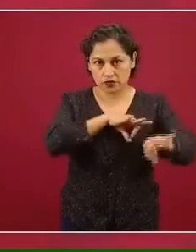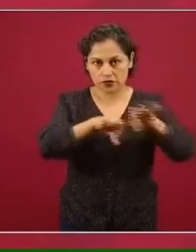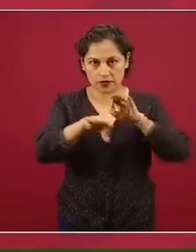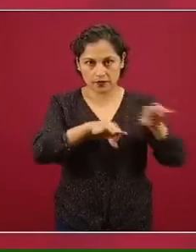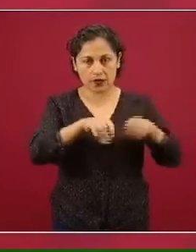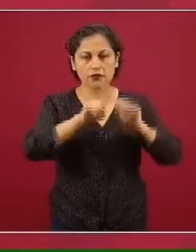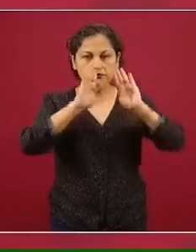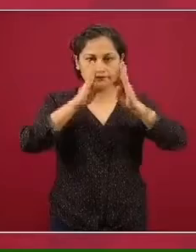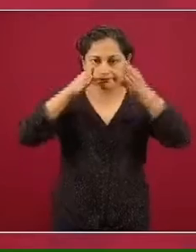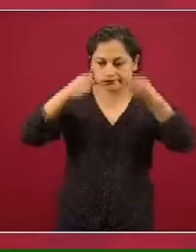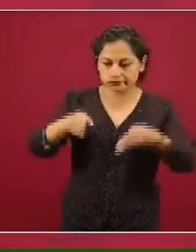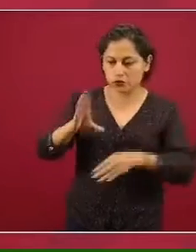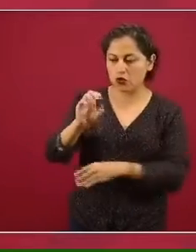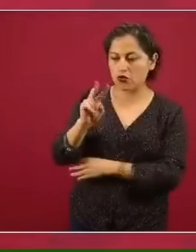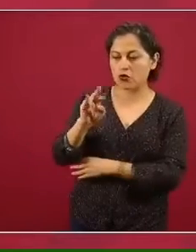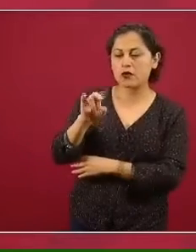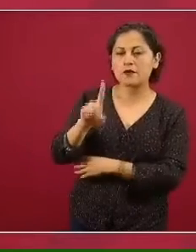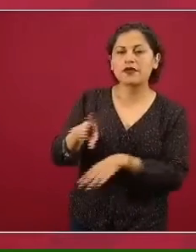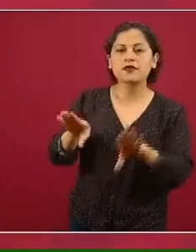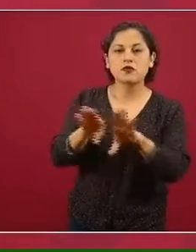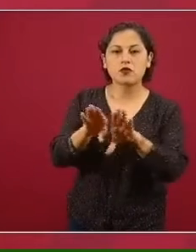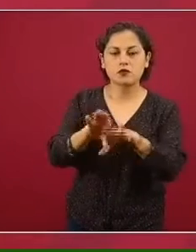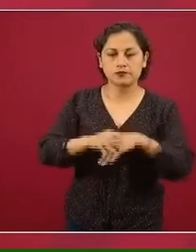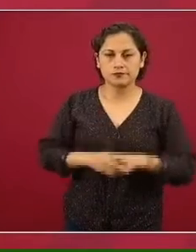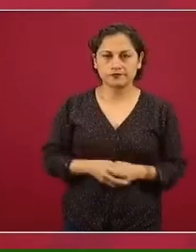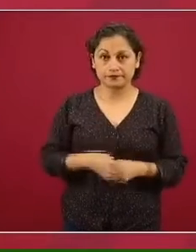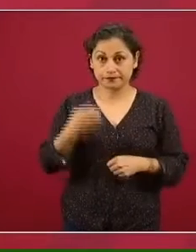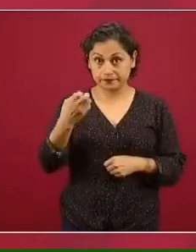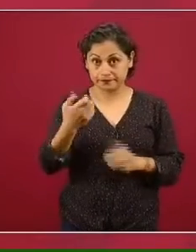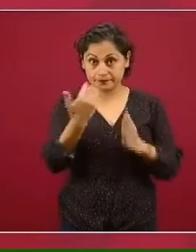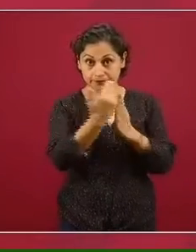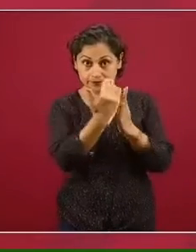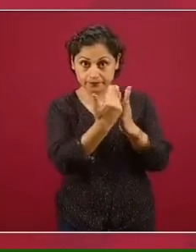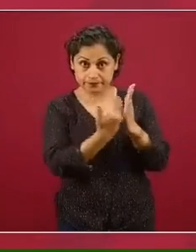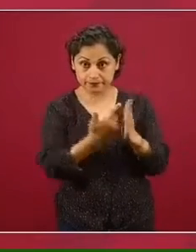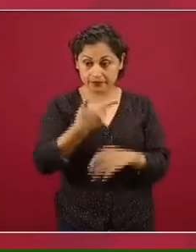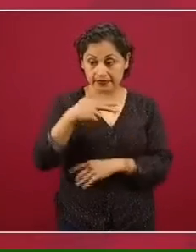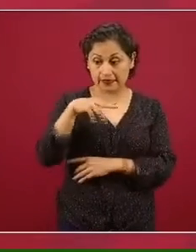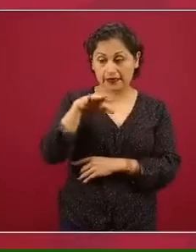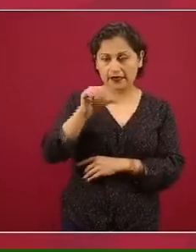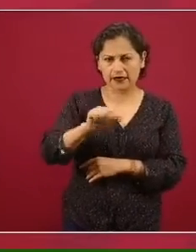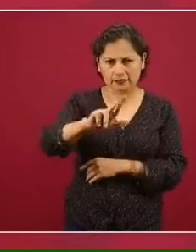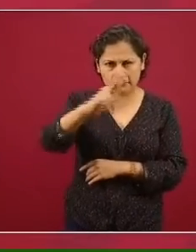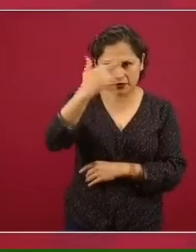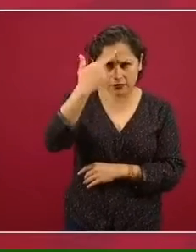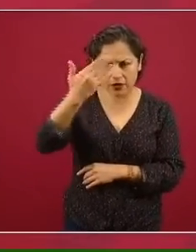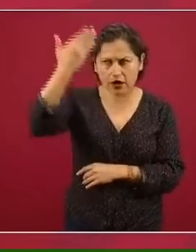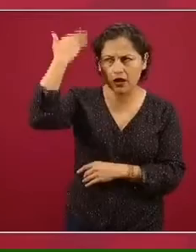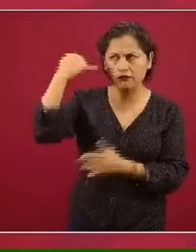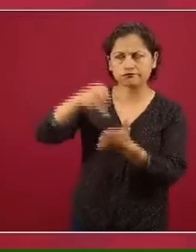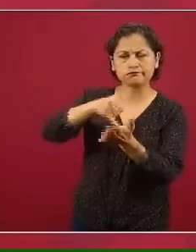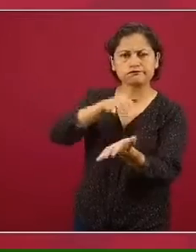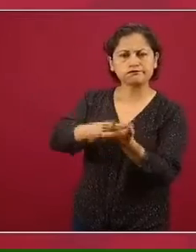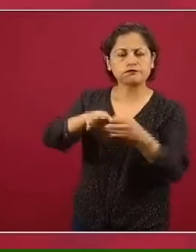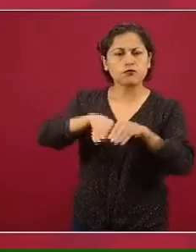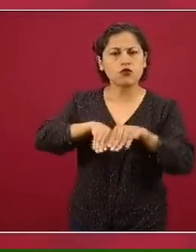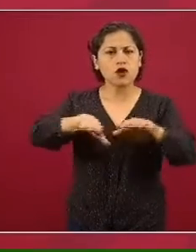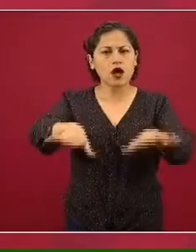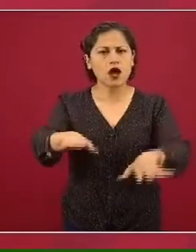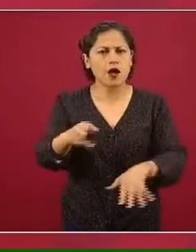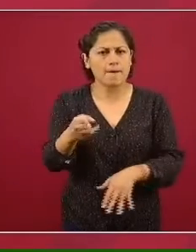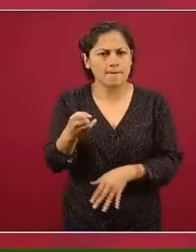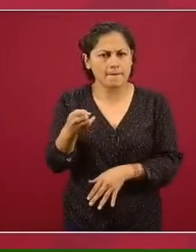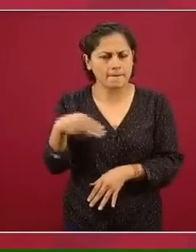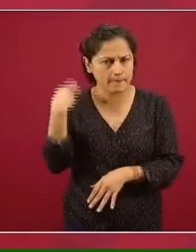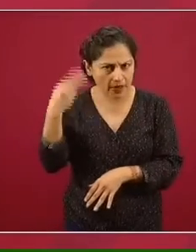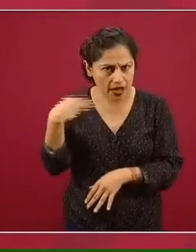de COVID. Esta guía, recordarán ustedes que la publicamos desde marzo, cuando inició